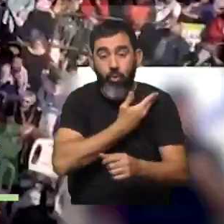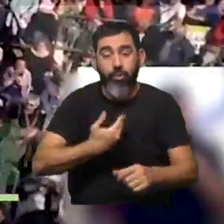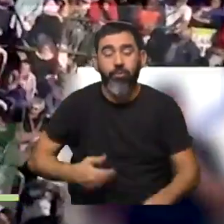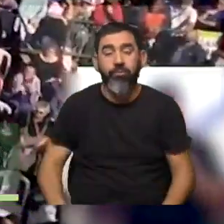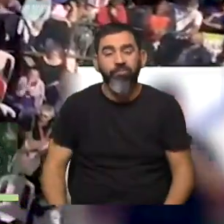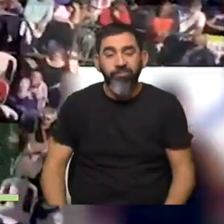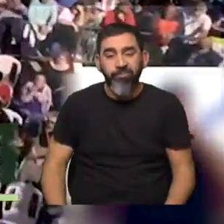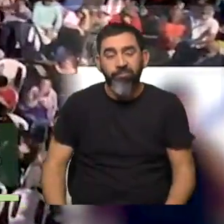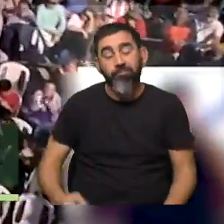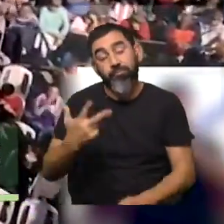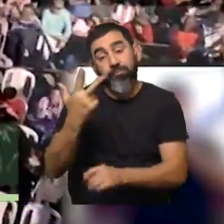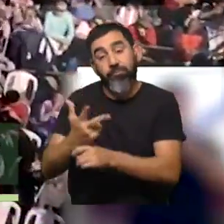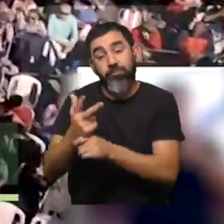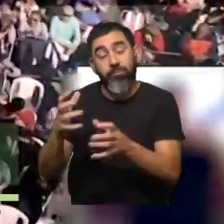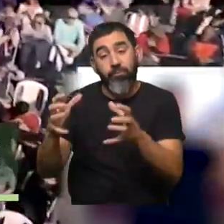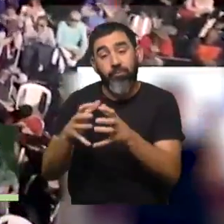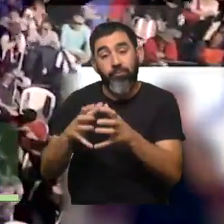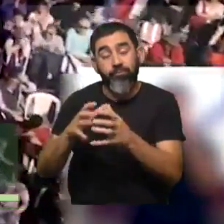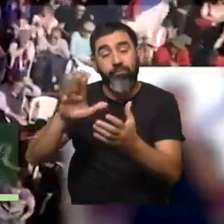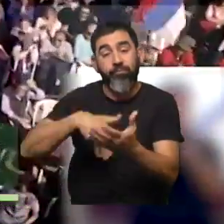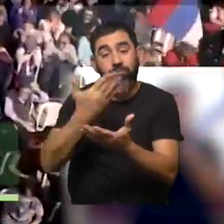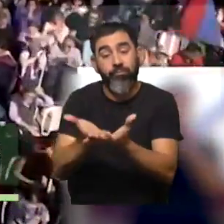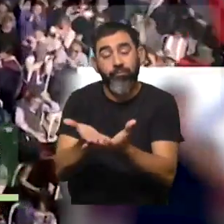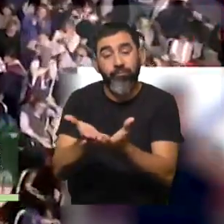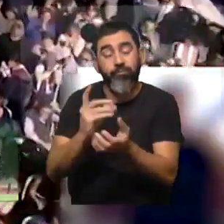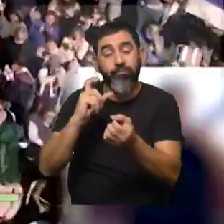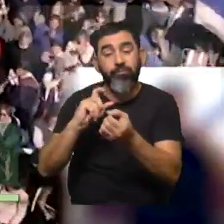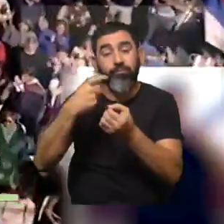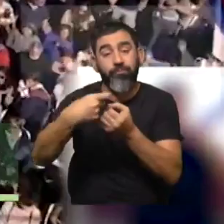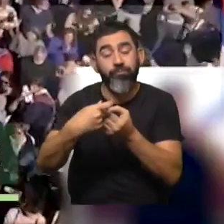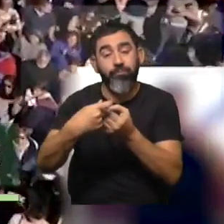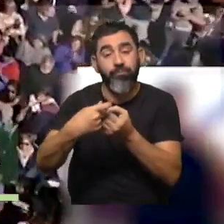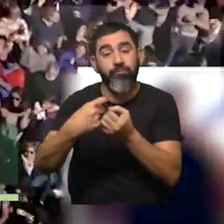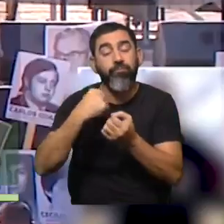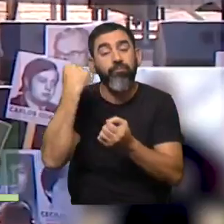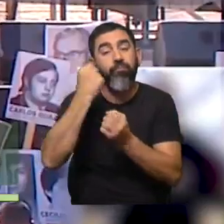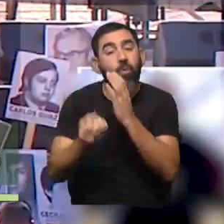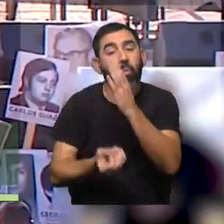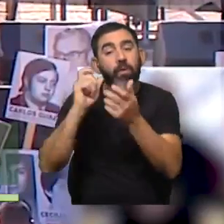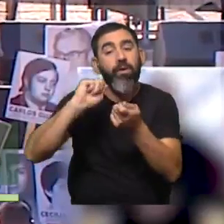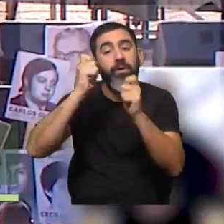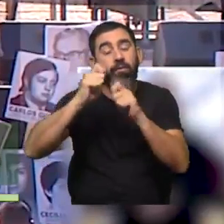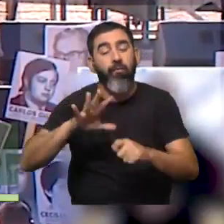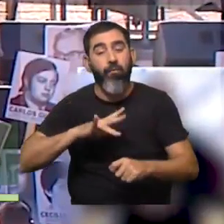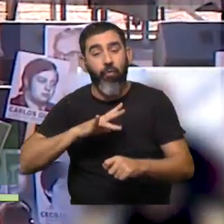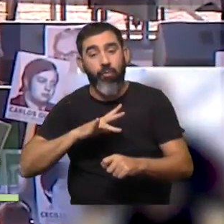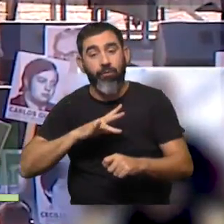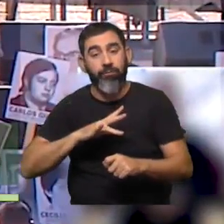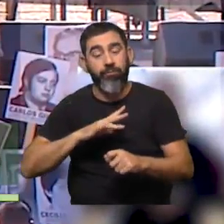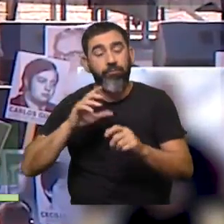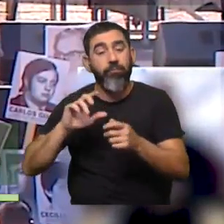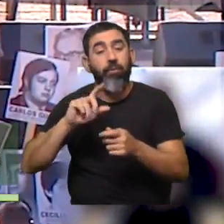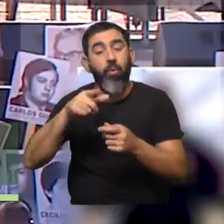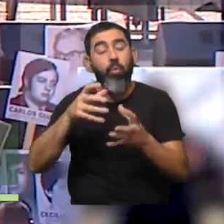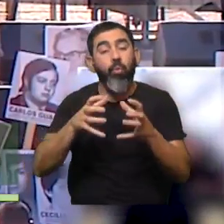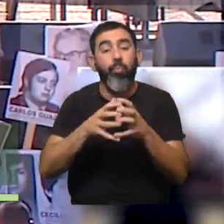Mientras tanto la corriente en lucha propone que el movimiento sindical Define a las claves de una nueva reforma jubilatoria y la traslada